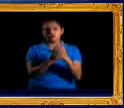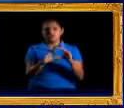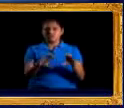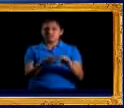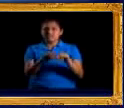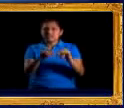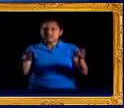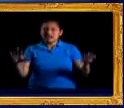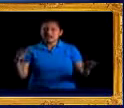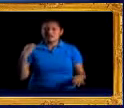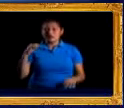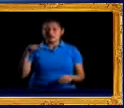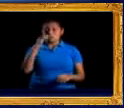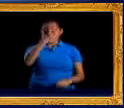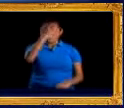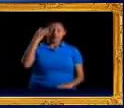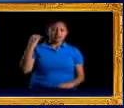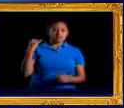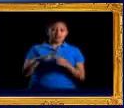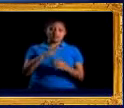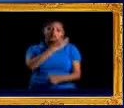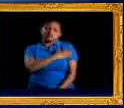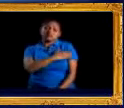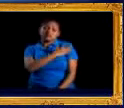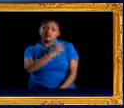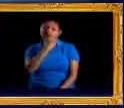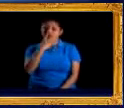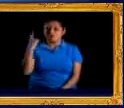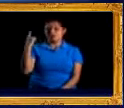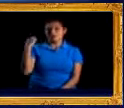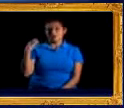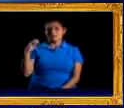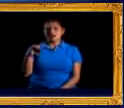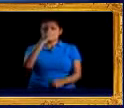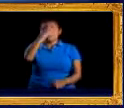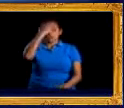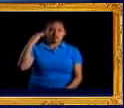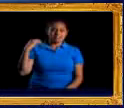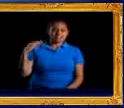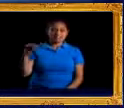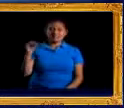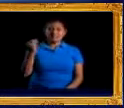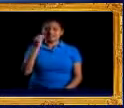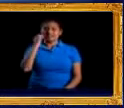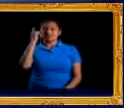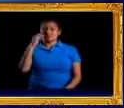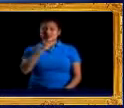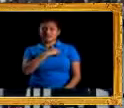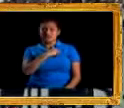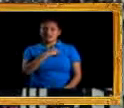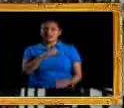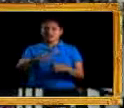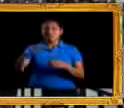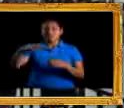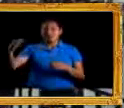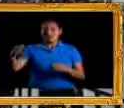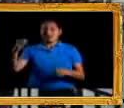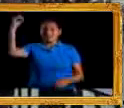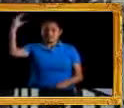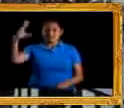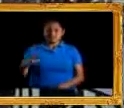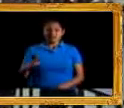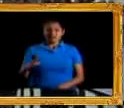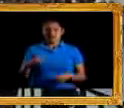para olvidarse de la misericordia de Dios, para olvidarse que el Señor quería prosperarla, quería